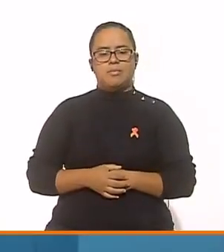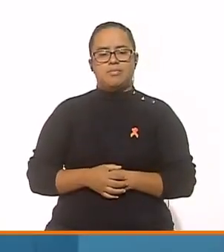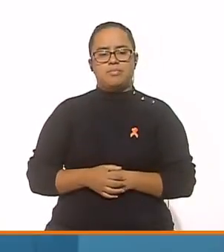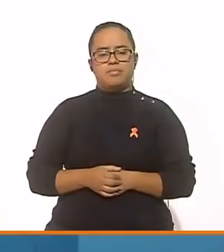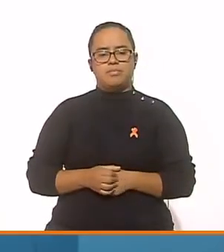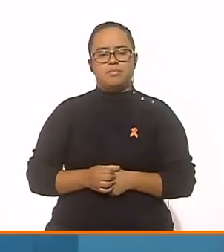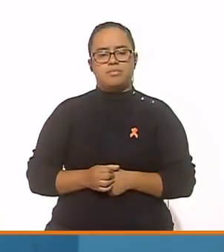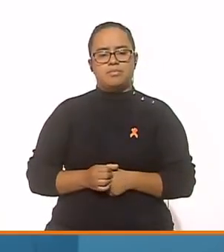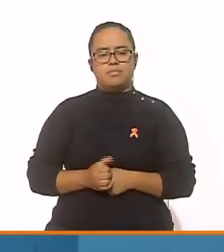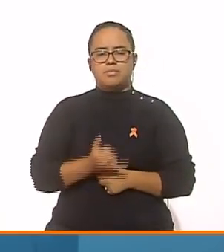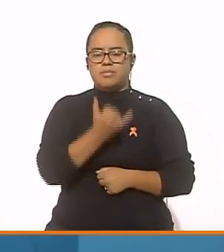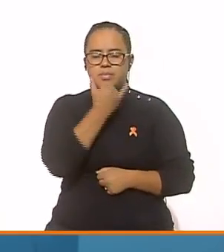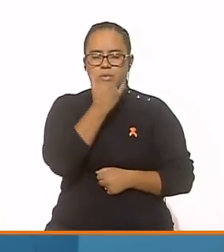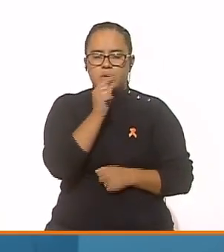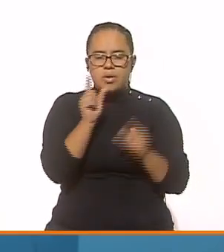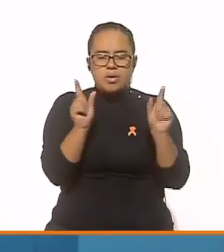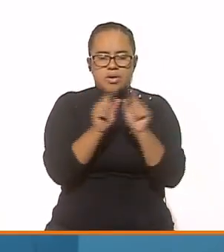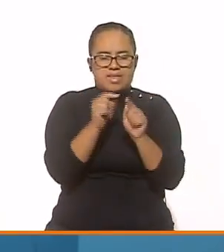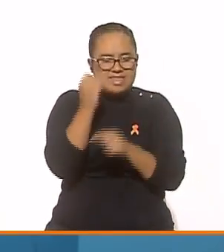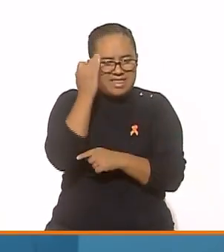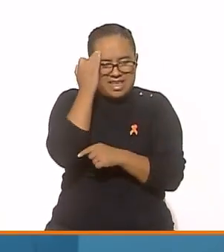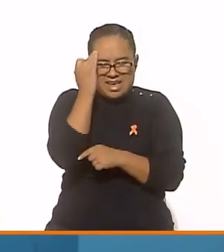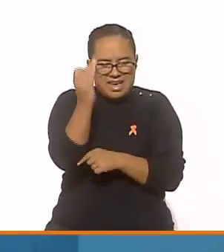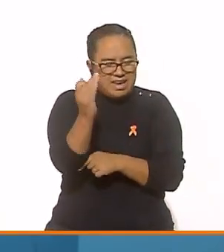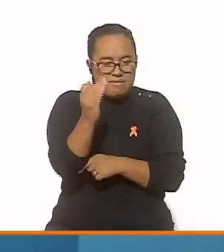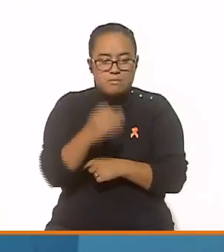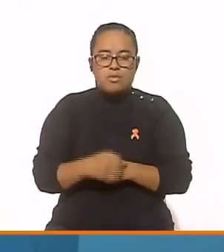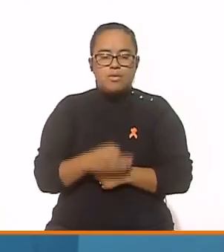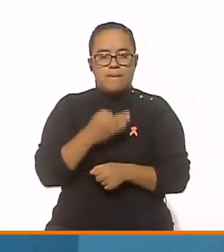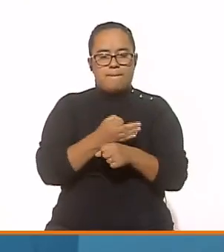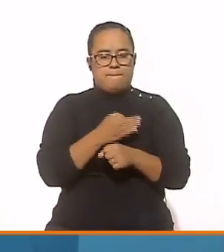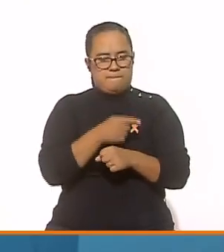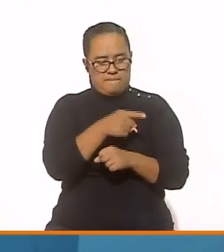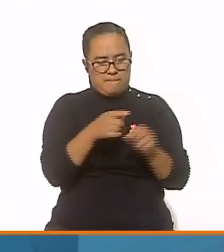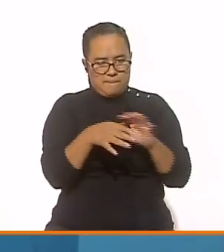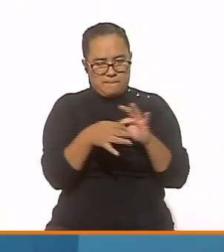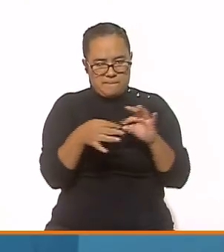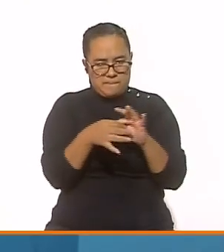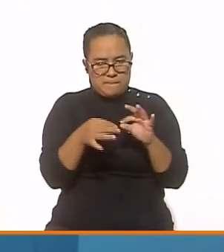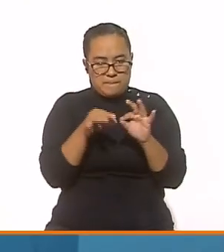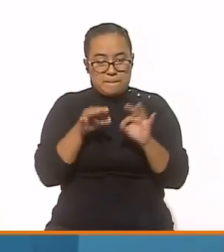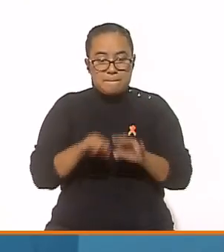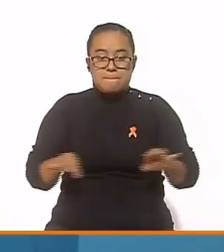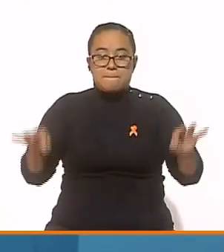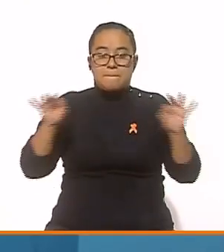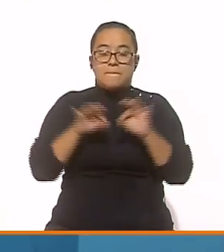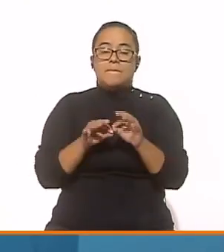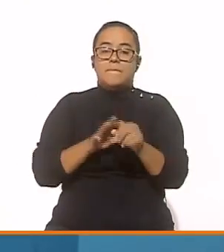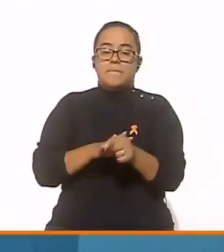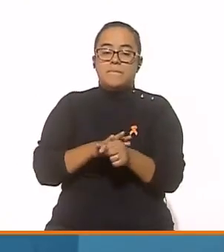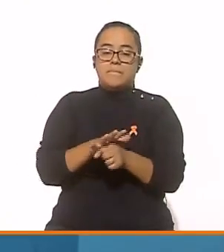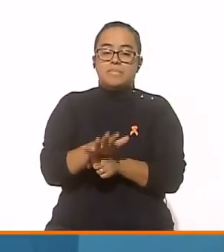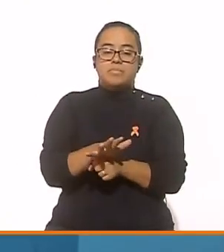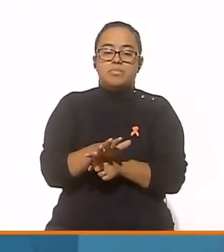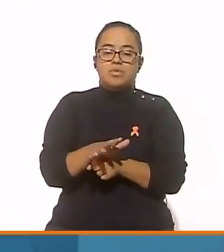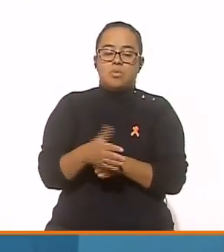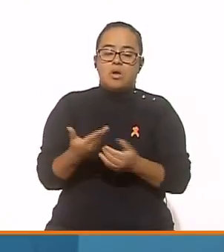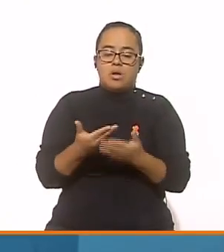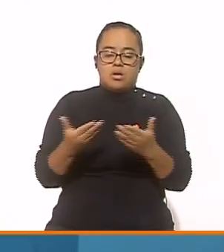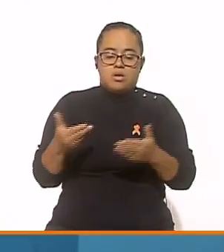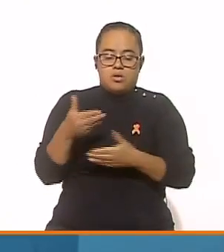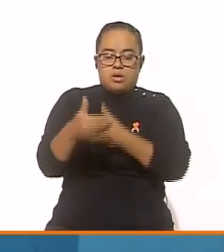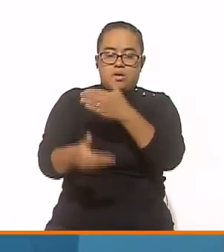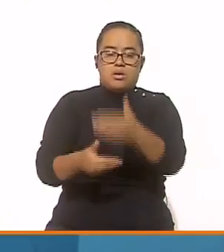acuerdo, dime. nos queda poco tiempo, Charly, de acuerdo a lo que nos estás comentando y que es fundamental, entonces, ¿cuál es el siguiente paso